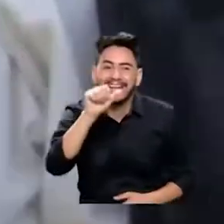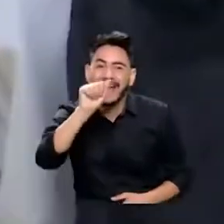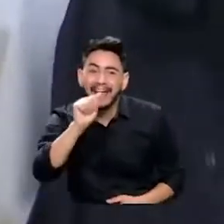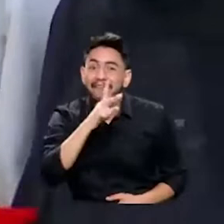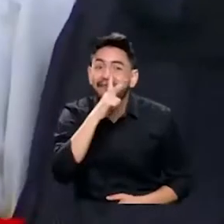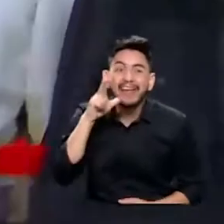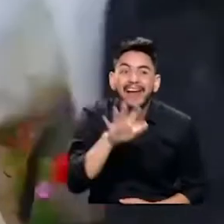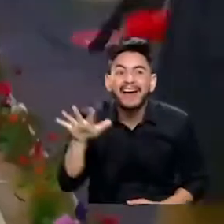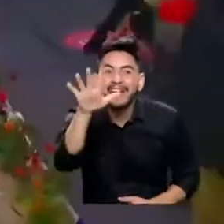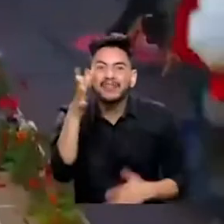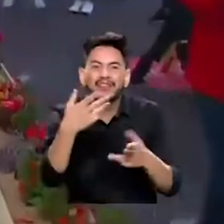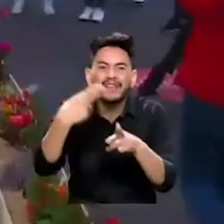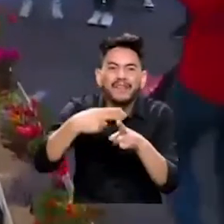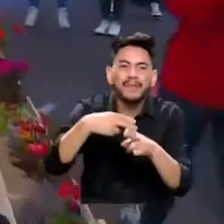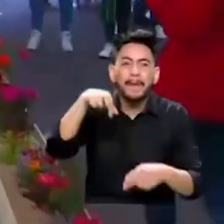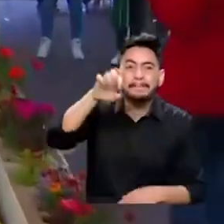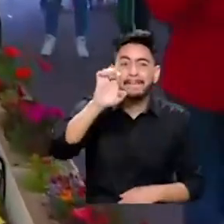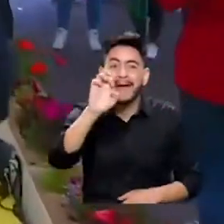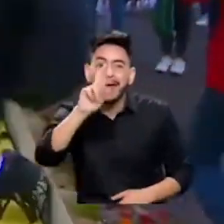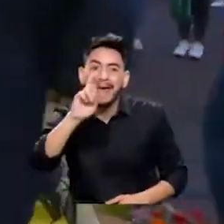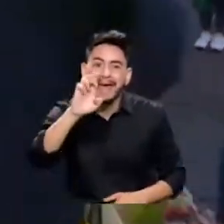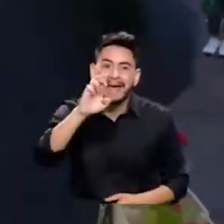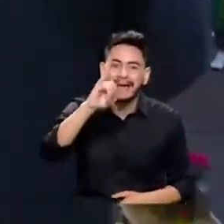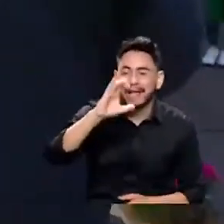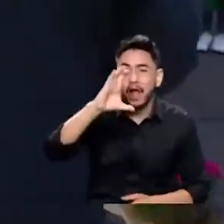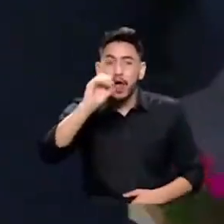duro. Eso.